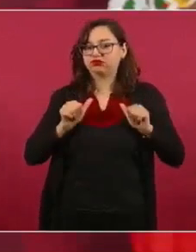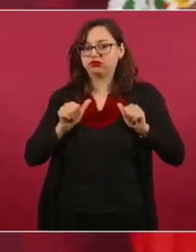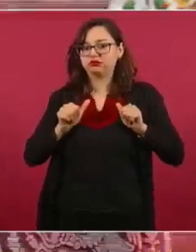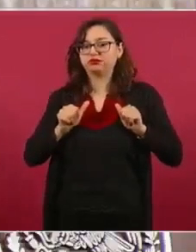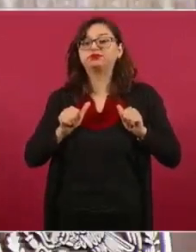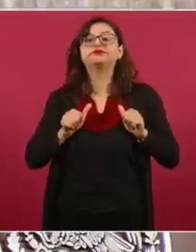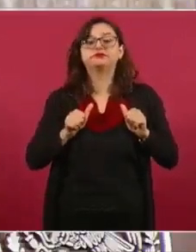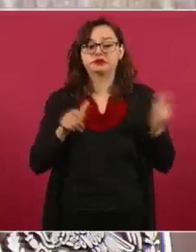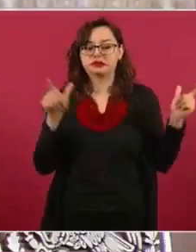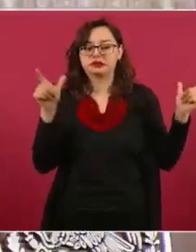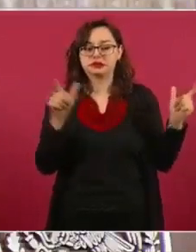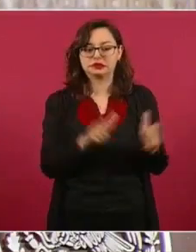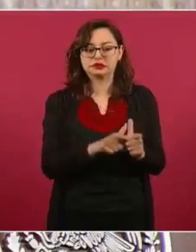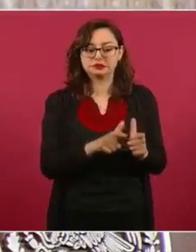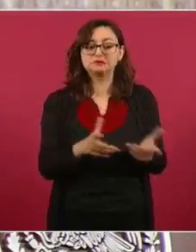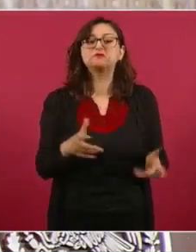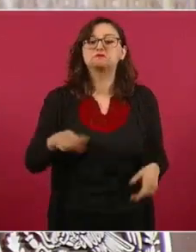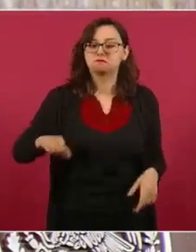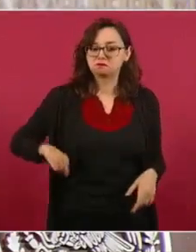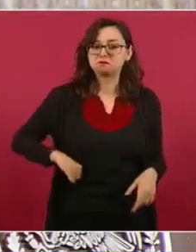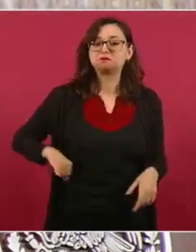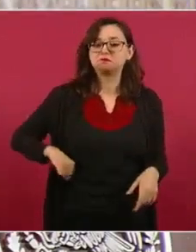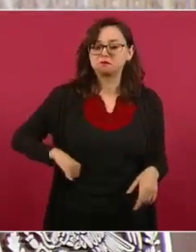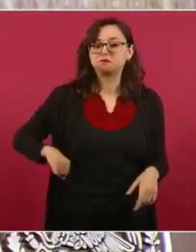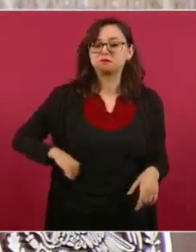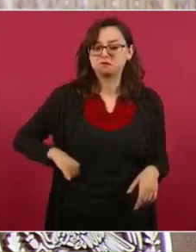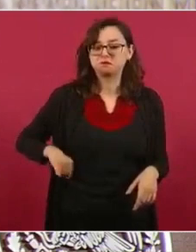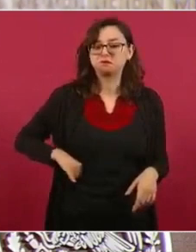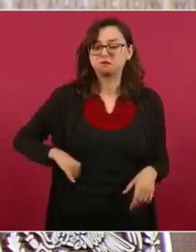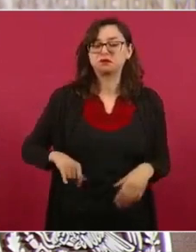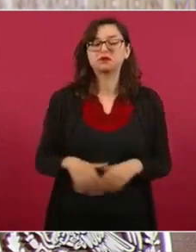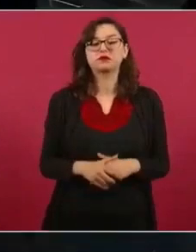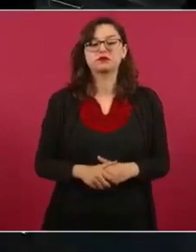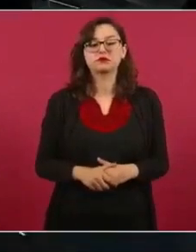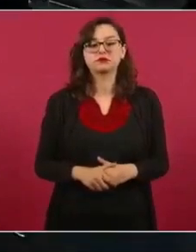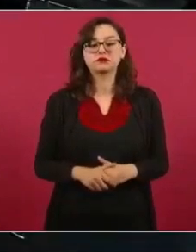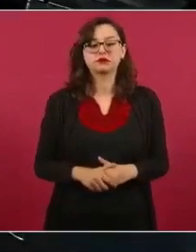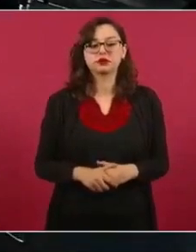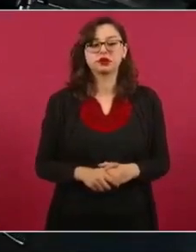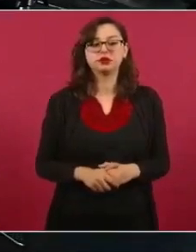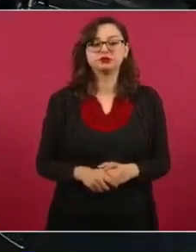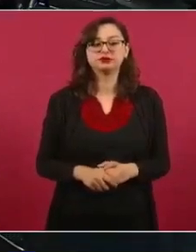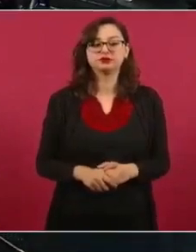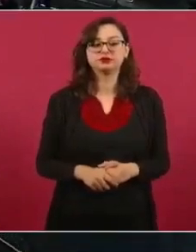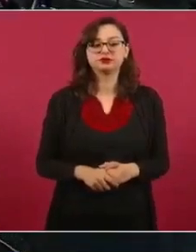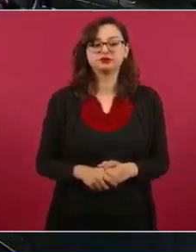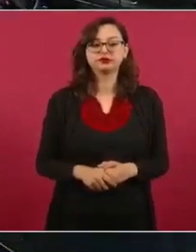es interesante, pero bueno. ¿La compañera? Sí.